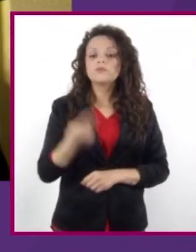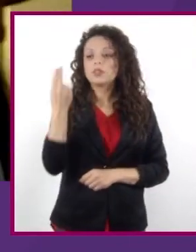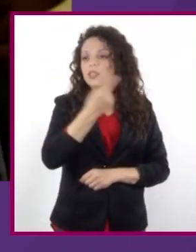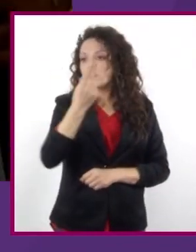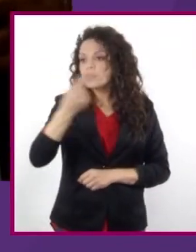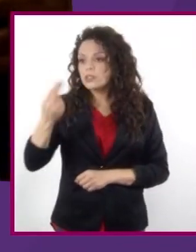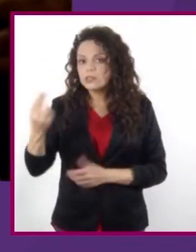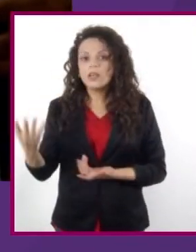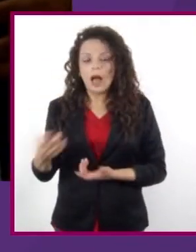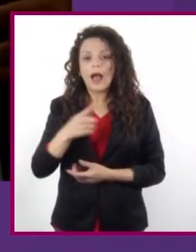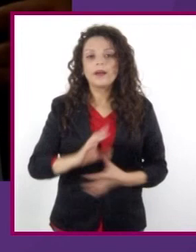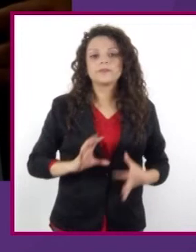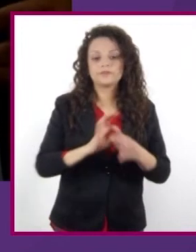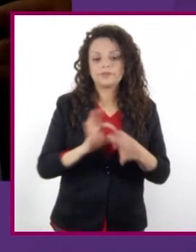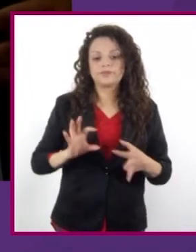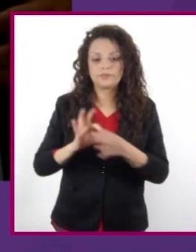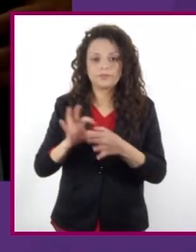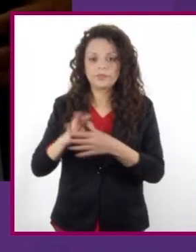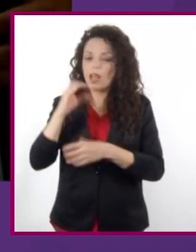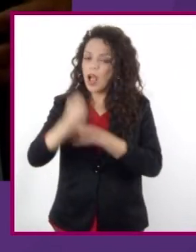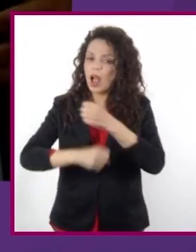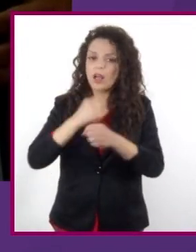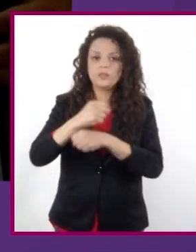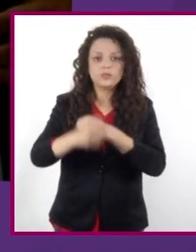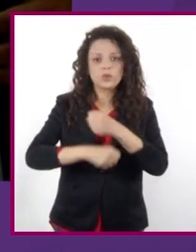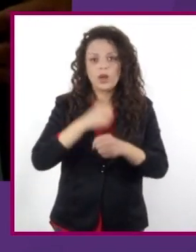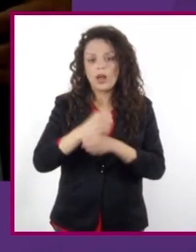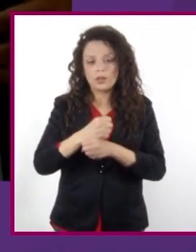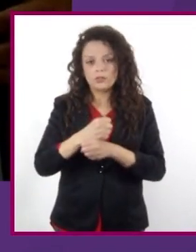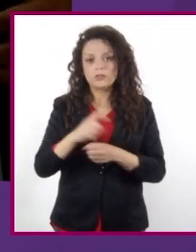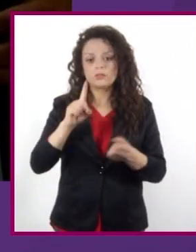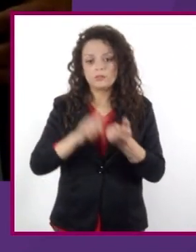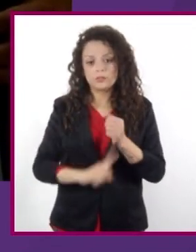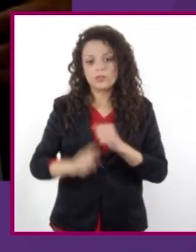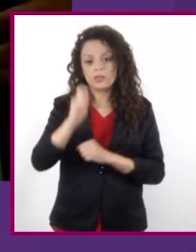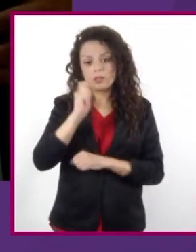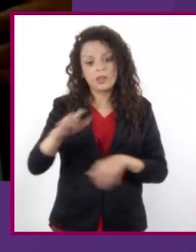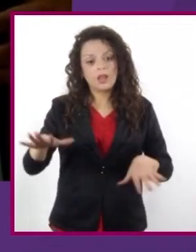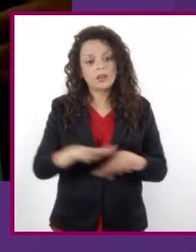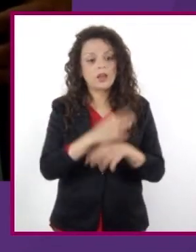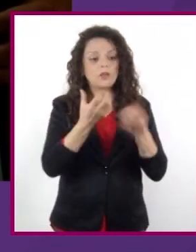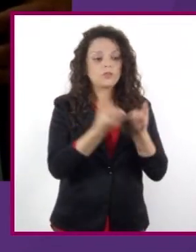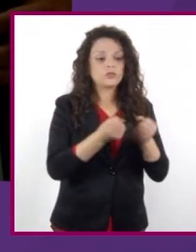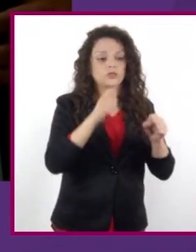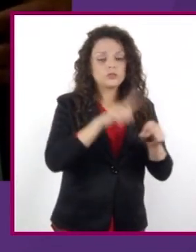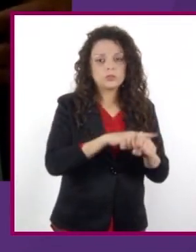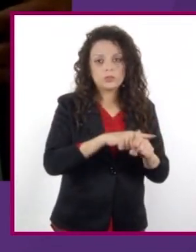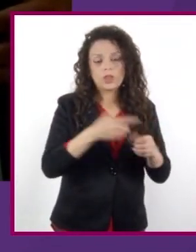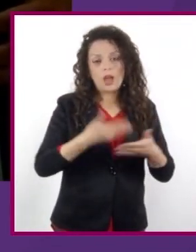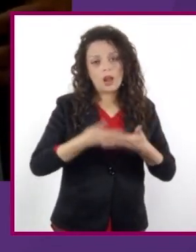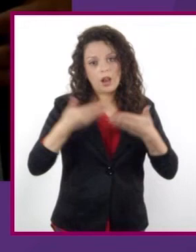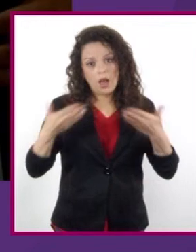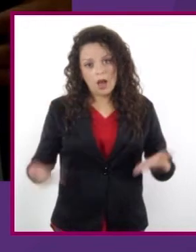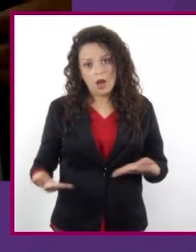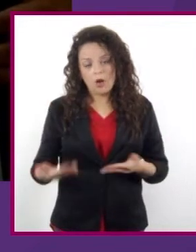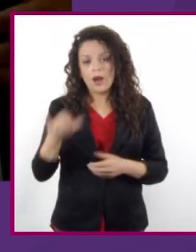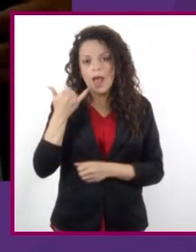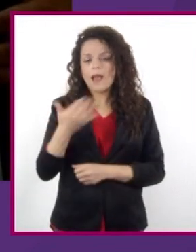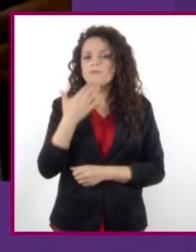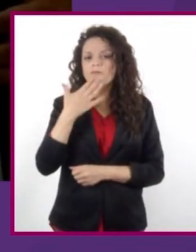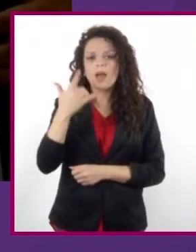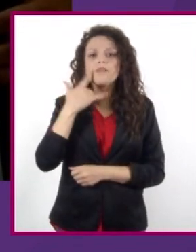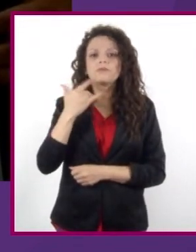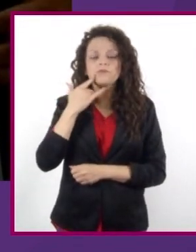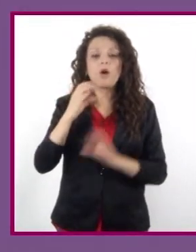necesidades sufridas en los últimos años, afectando directamente a los cambios sociales de la actualidad y siendo amistoso con el